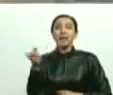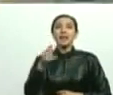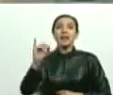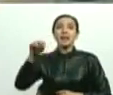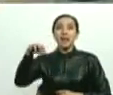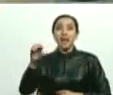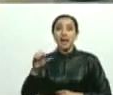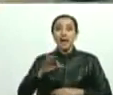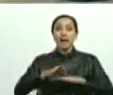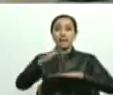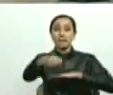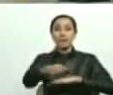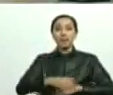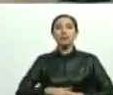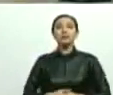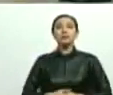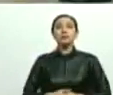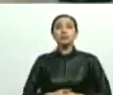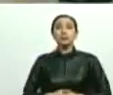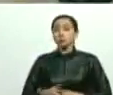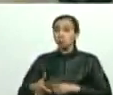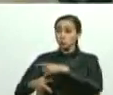Ellos, los 3,